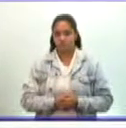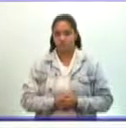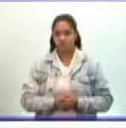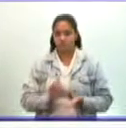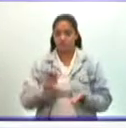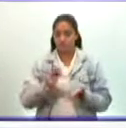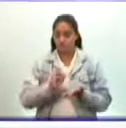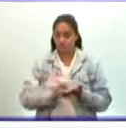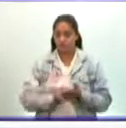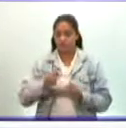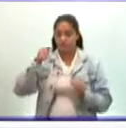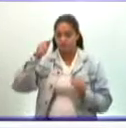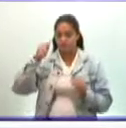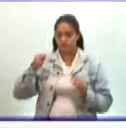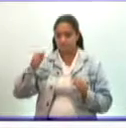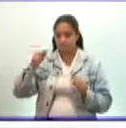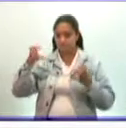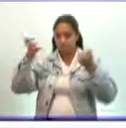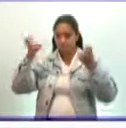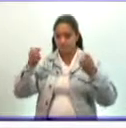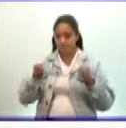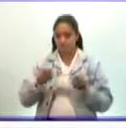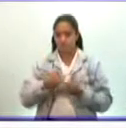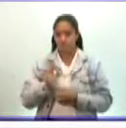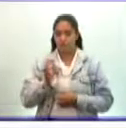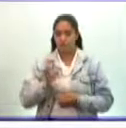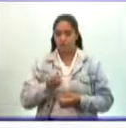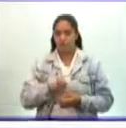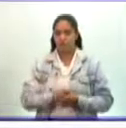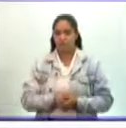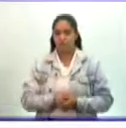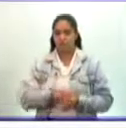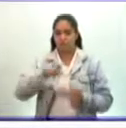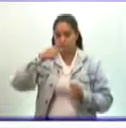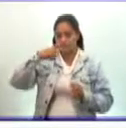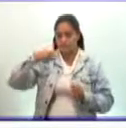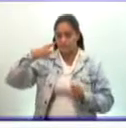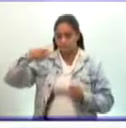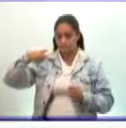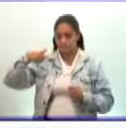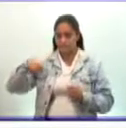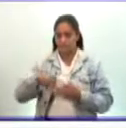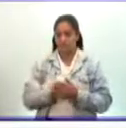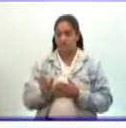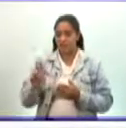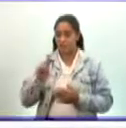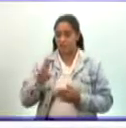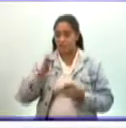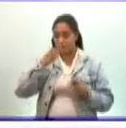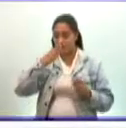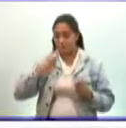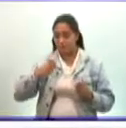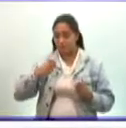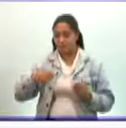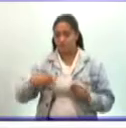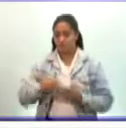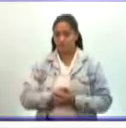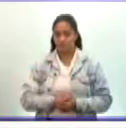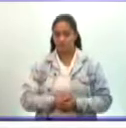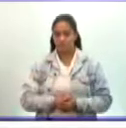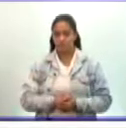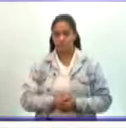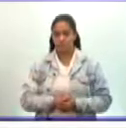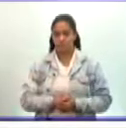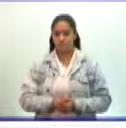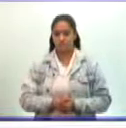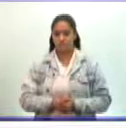Efectuar los cálculos. Fíjense que estoy simplificando las unidades del numerador con la del